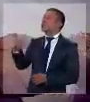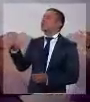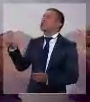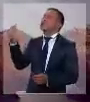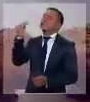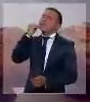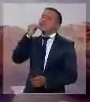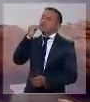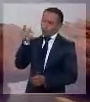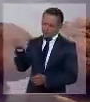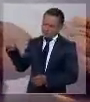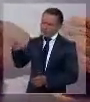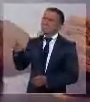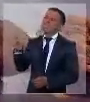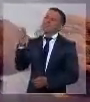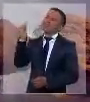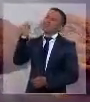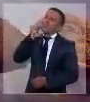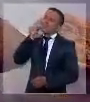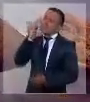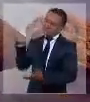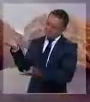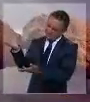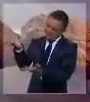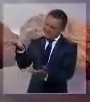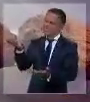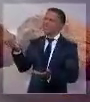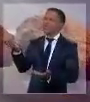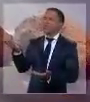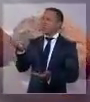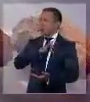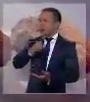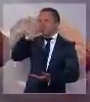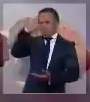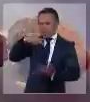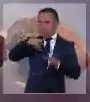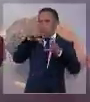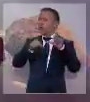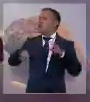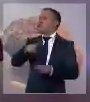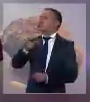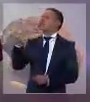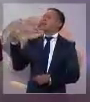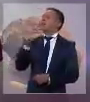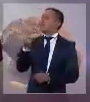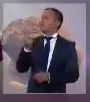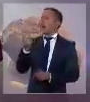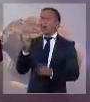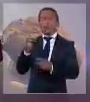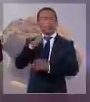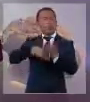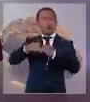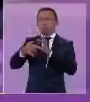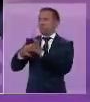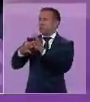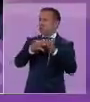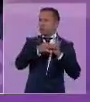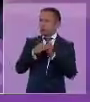dale un beso. México necesita de la unidad de todos, no de los pleitos. Los tres tienen ese mismo